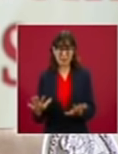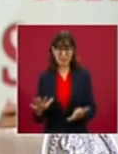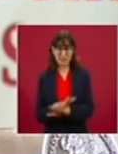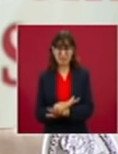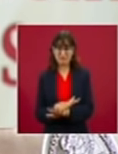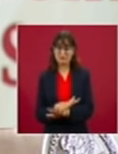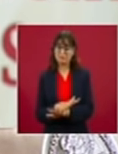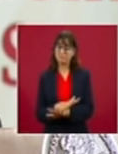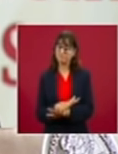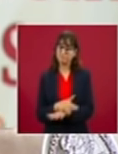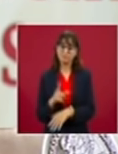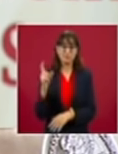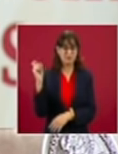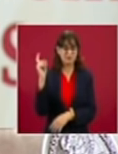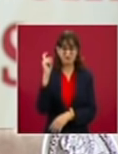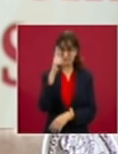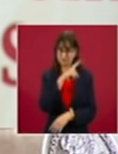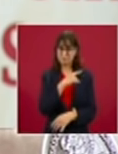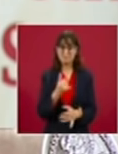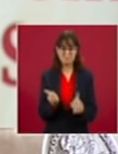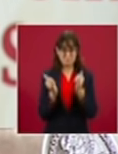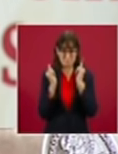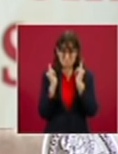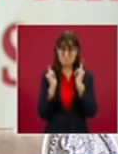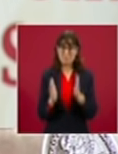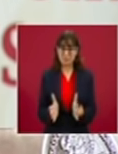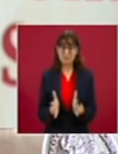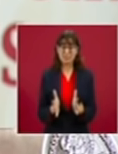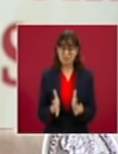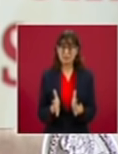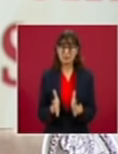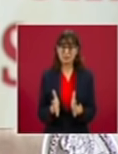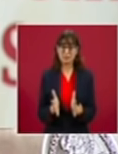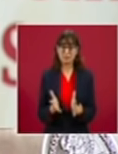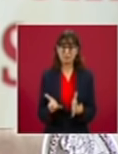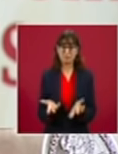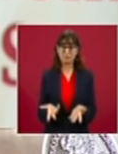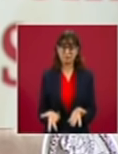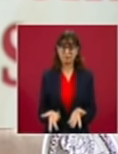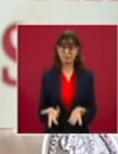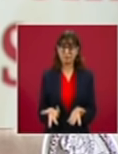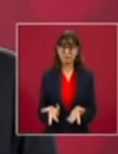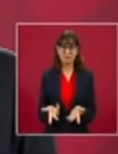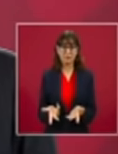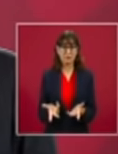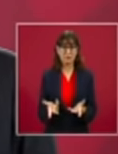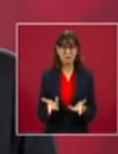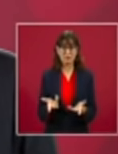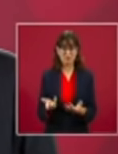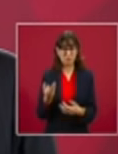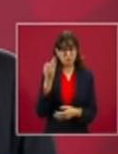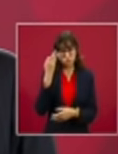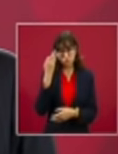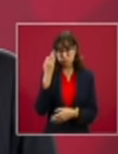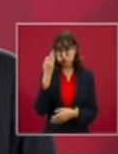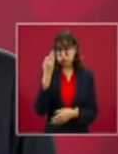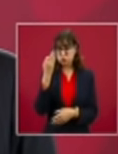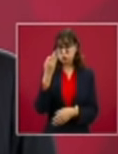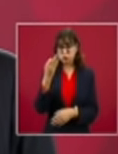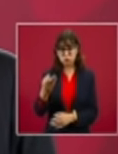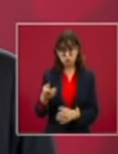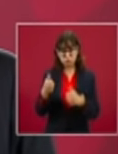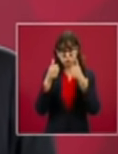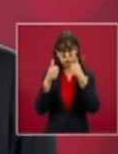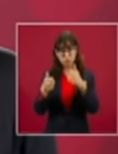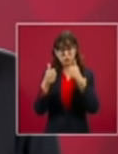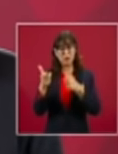tenía respecto a la relación con el presidente con el gobierno federal con sus colaboradores